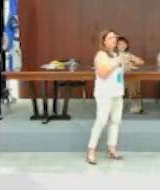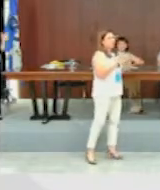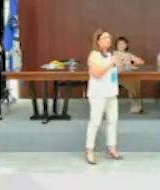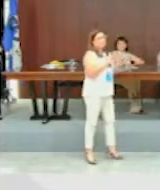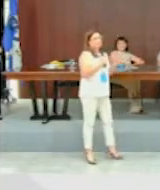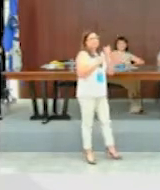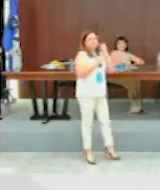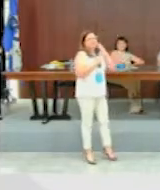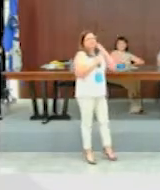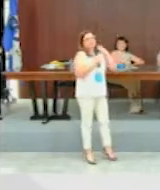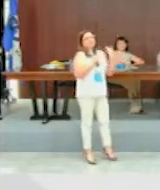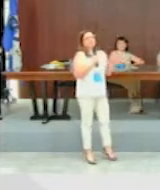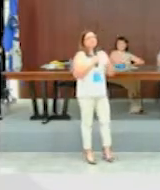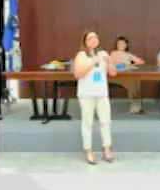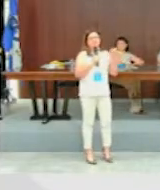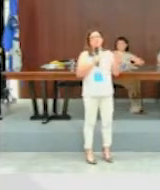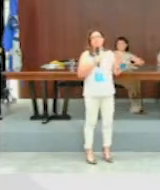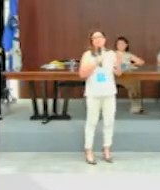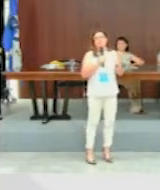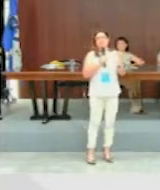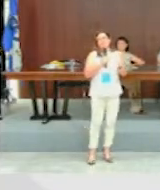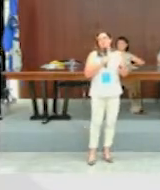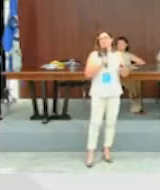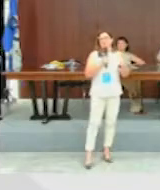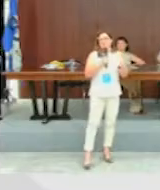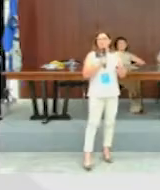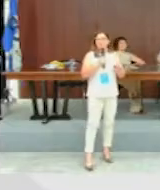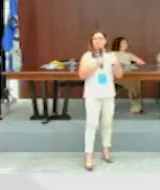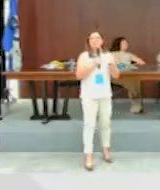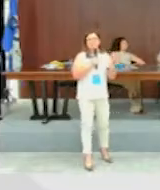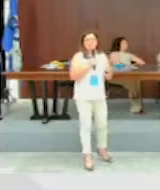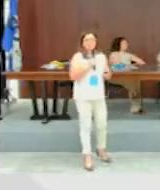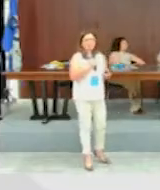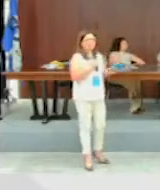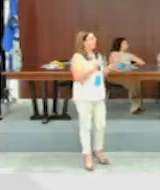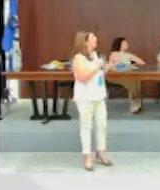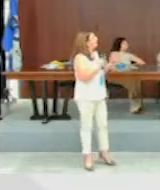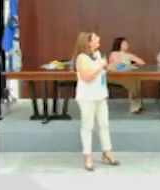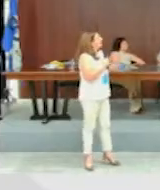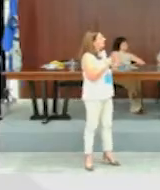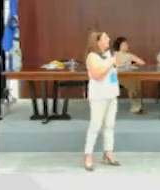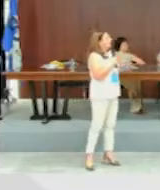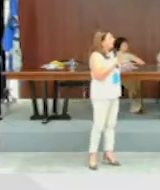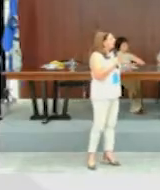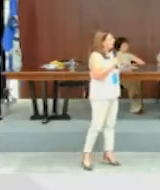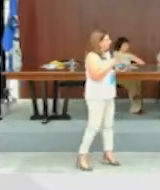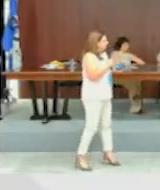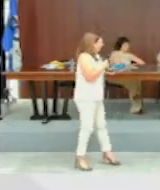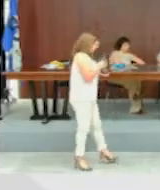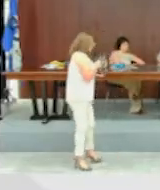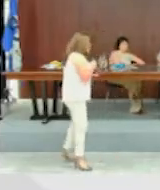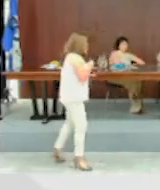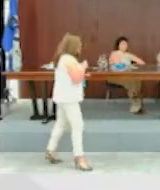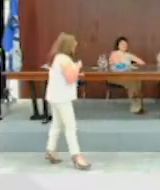nordeste. Mi provincia llega a ver hasta 50 grados de temperatura, entonces eso es importante. Que debemos